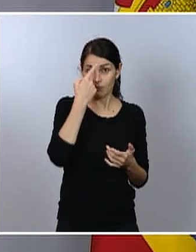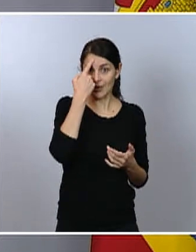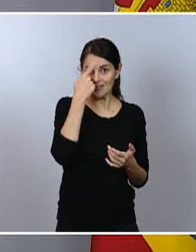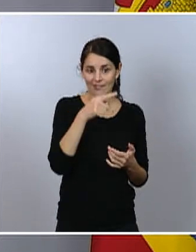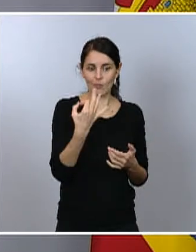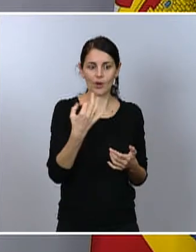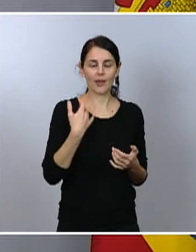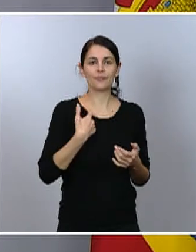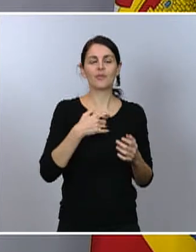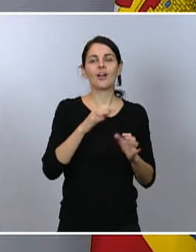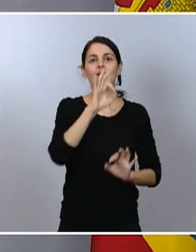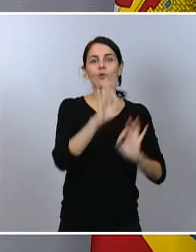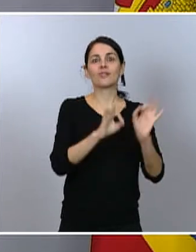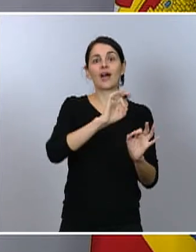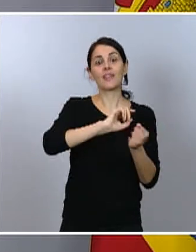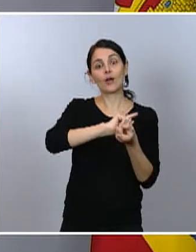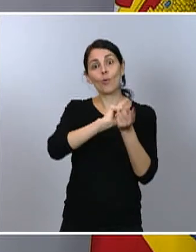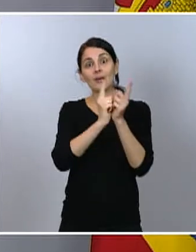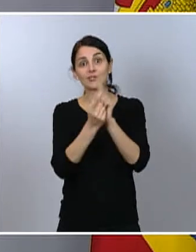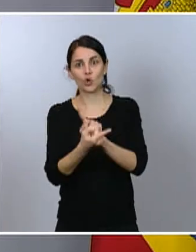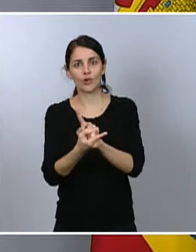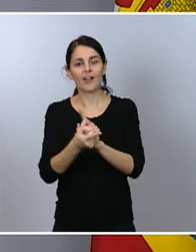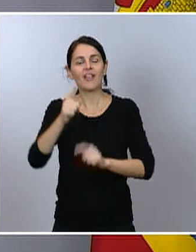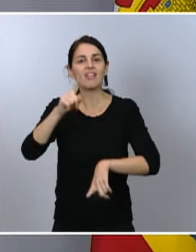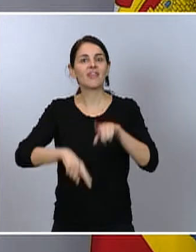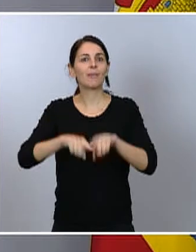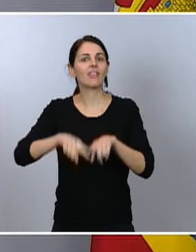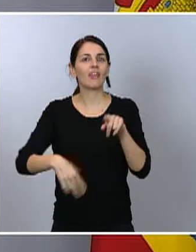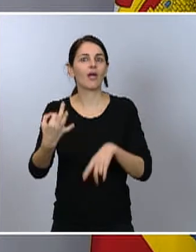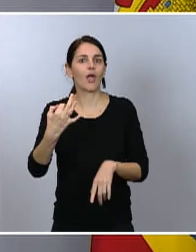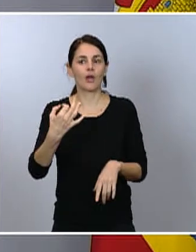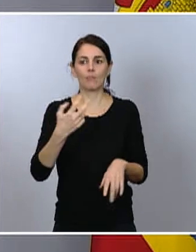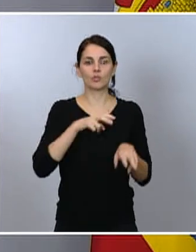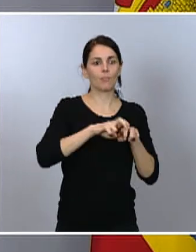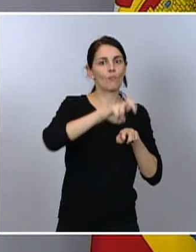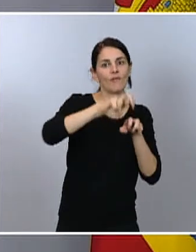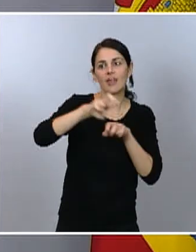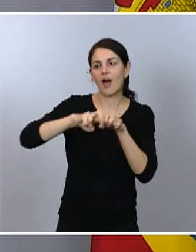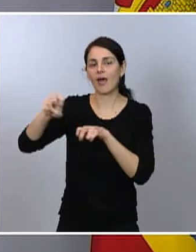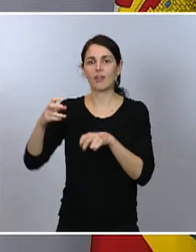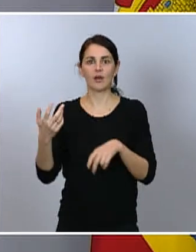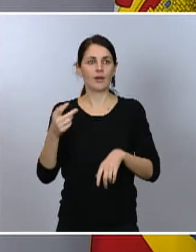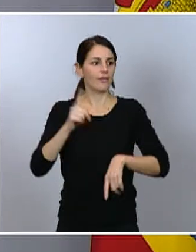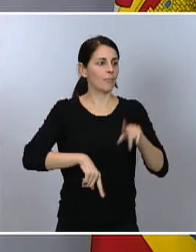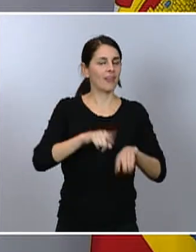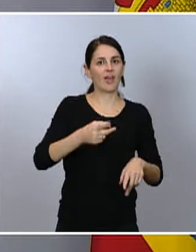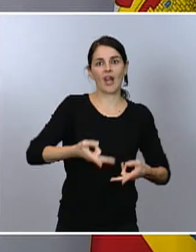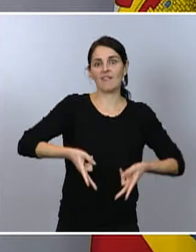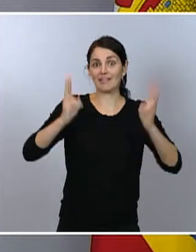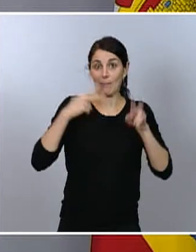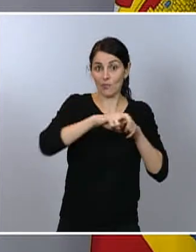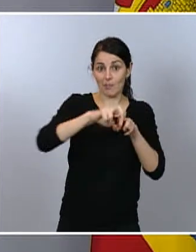de seroconversión es muy dependiente de cuánto nos movemos, de la libertad que tenemos para movernos